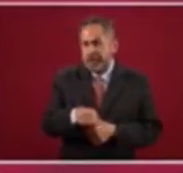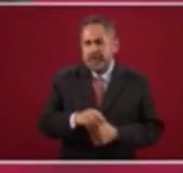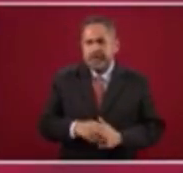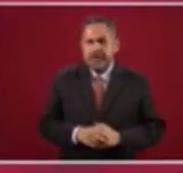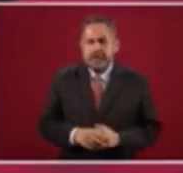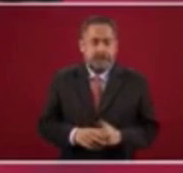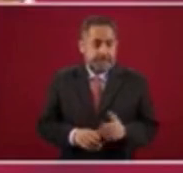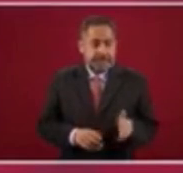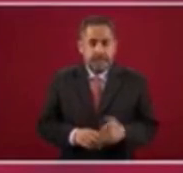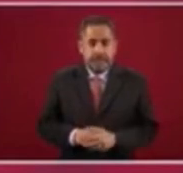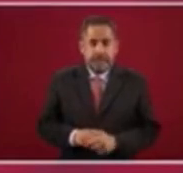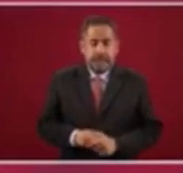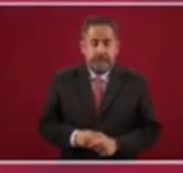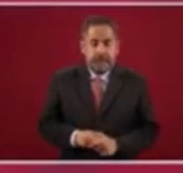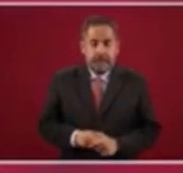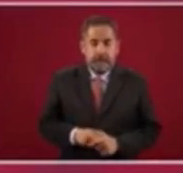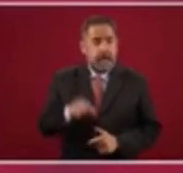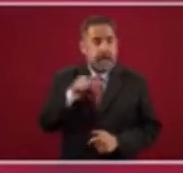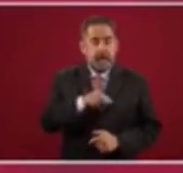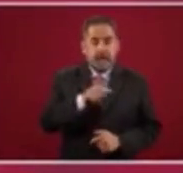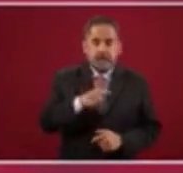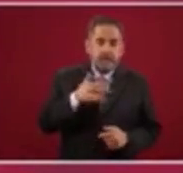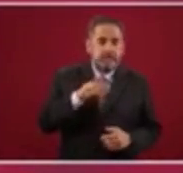pues aquí vivieron